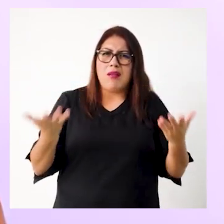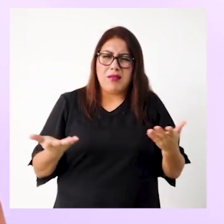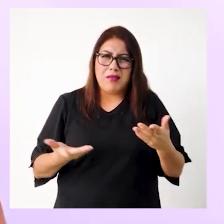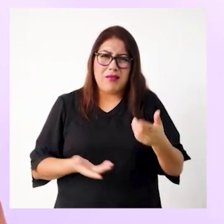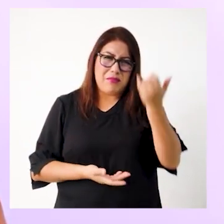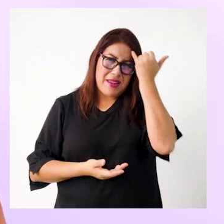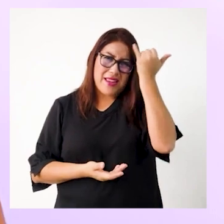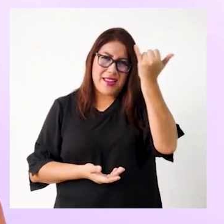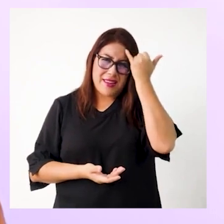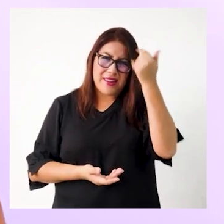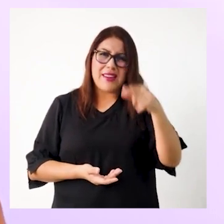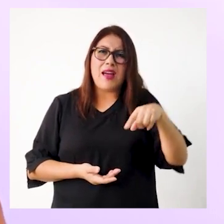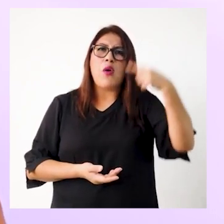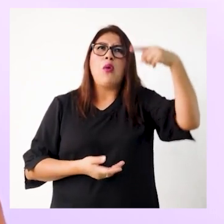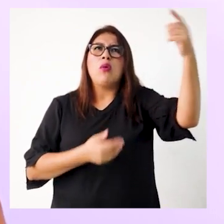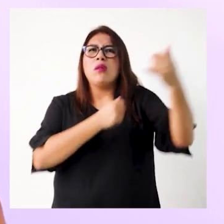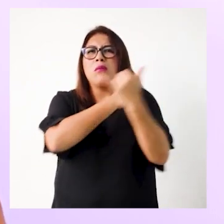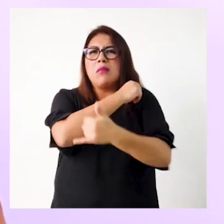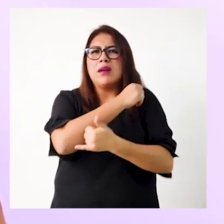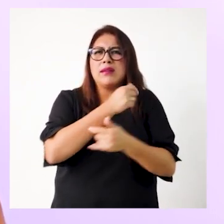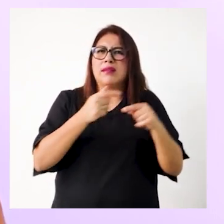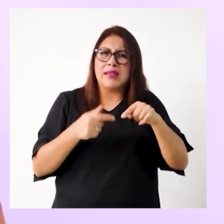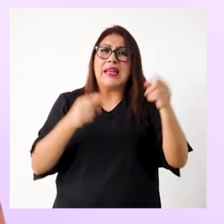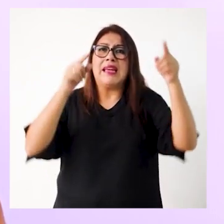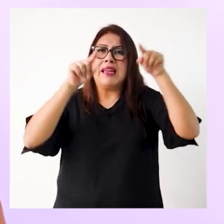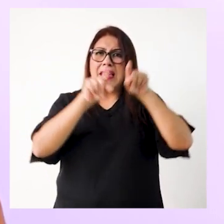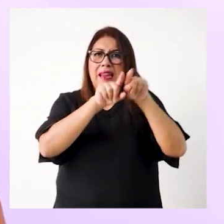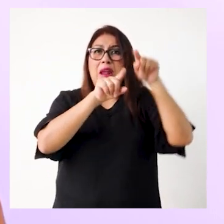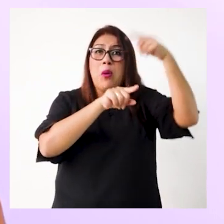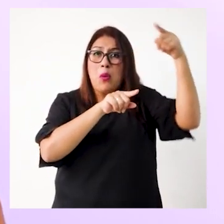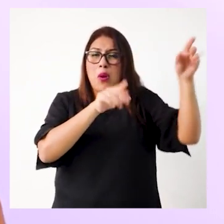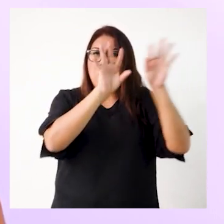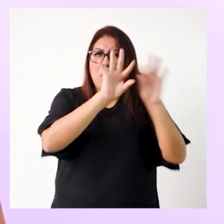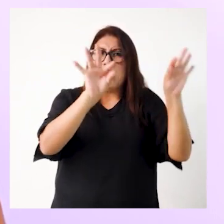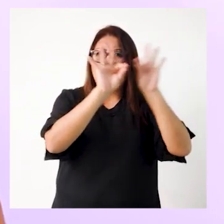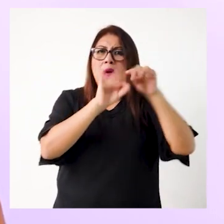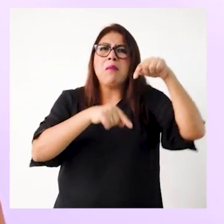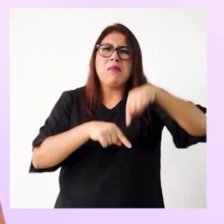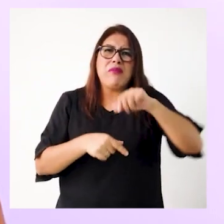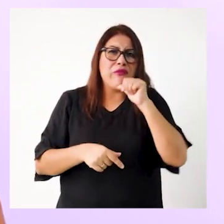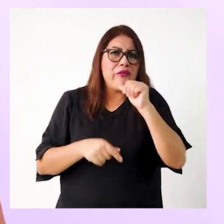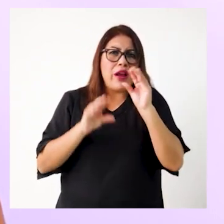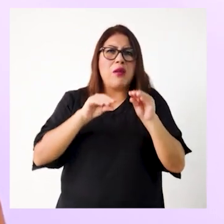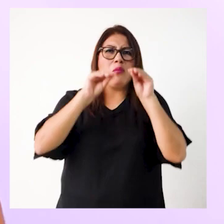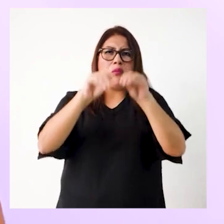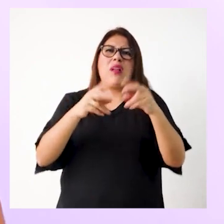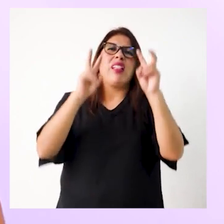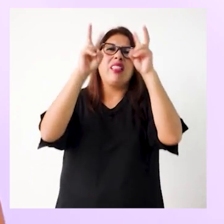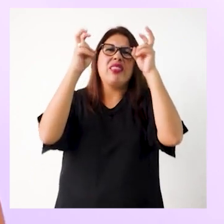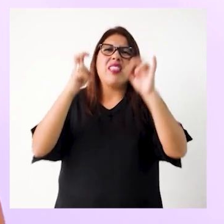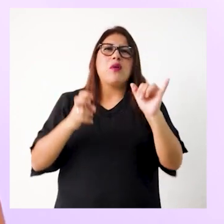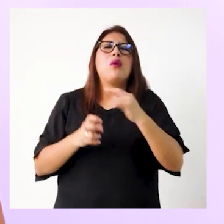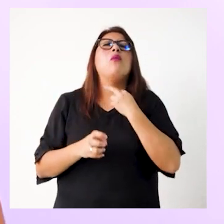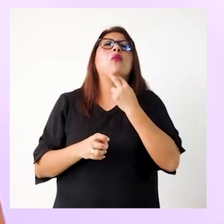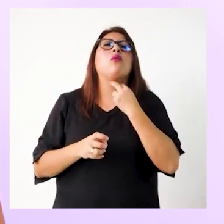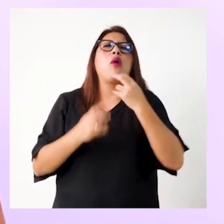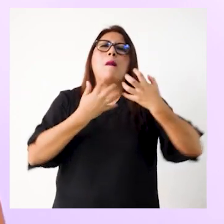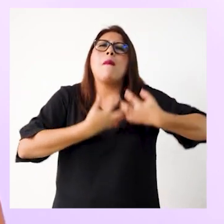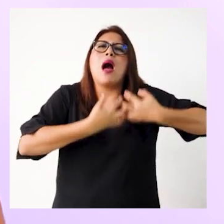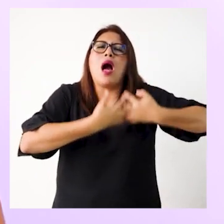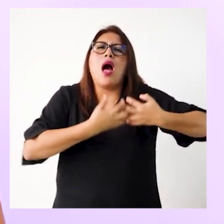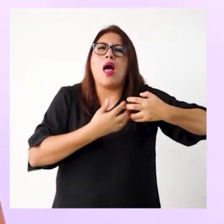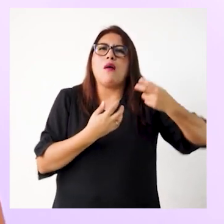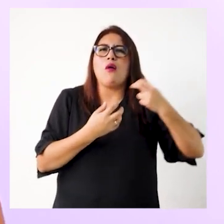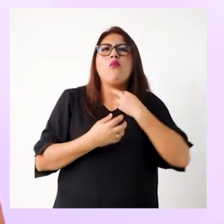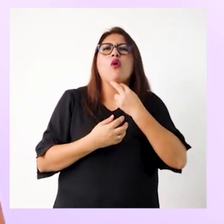ley que es tan necesaria, no se implementa todavía y la mayoría de empresas continúan con el sistema de los bots. O sea, ahí tienes un